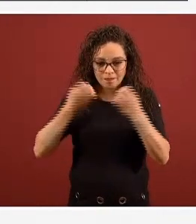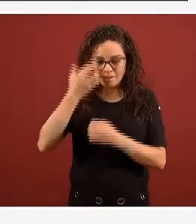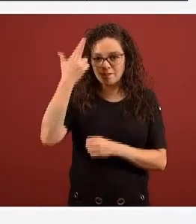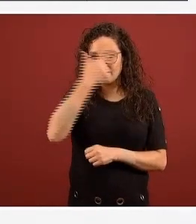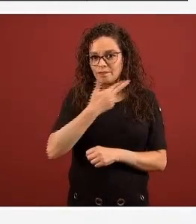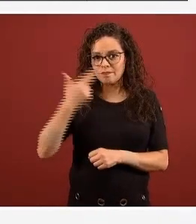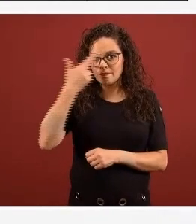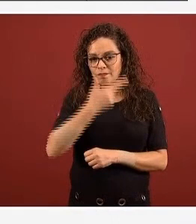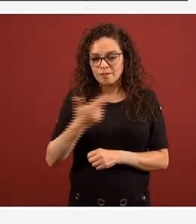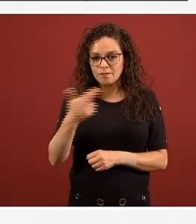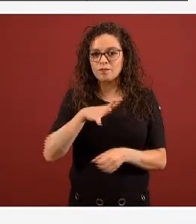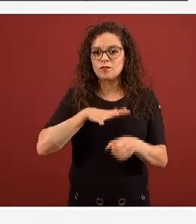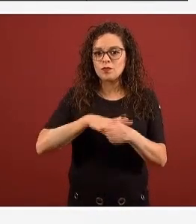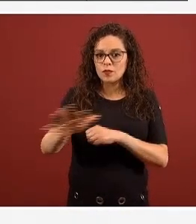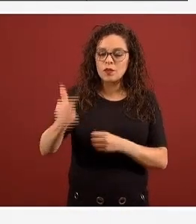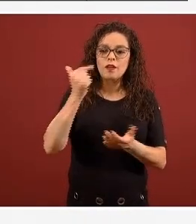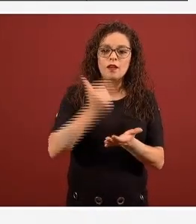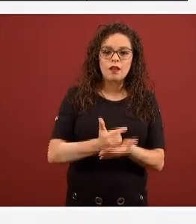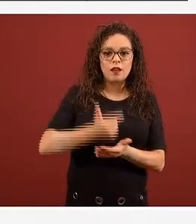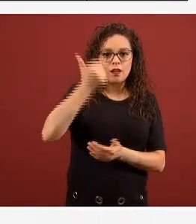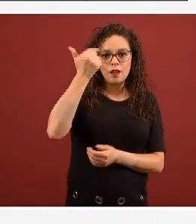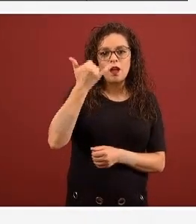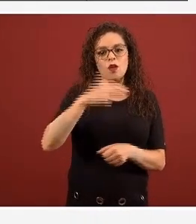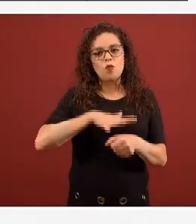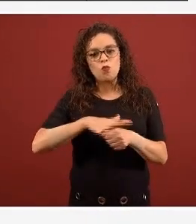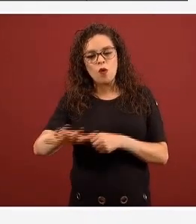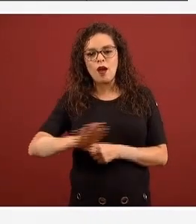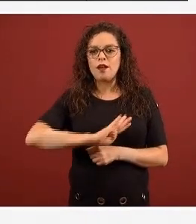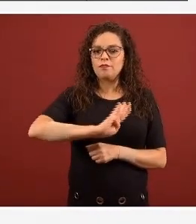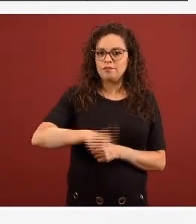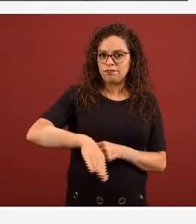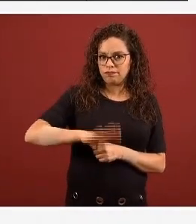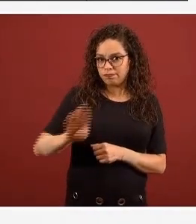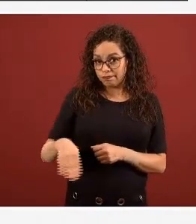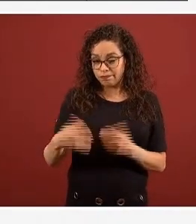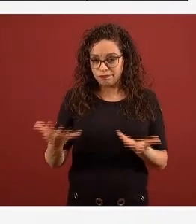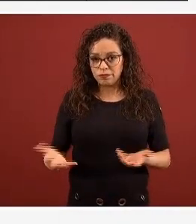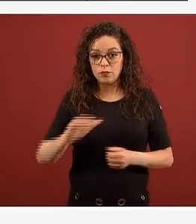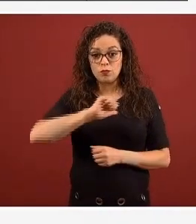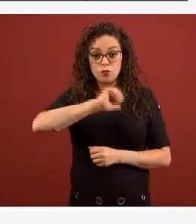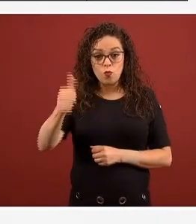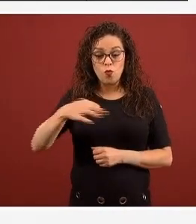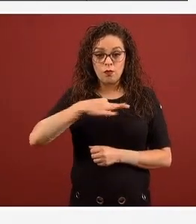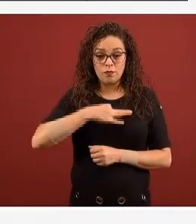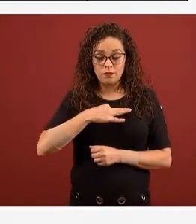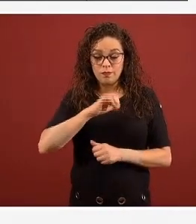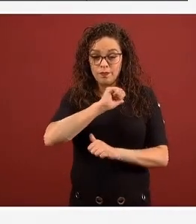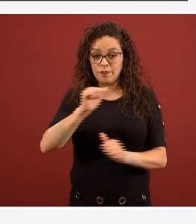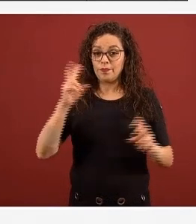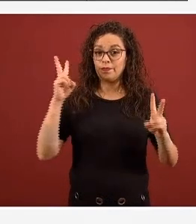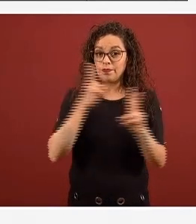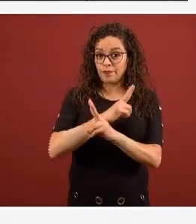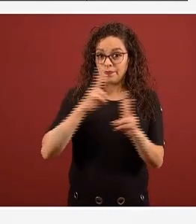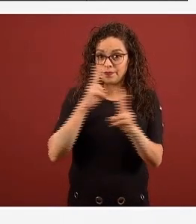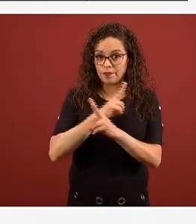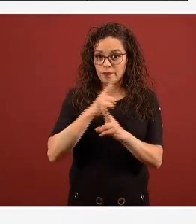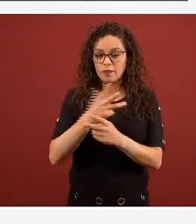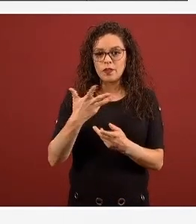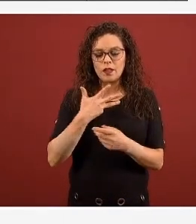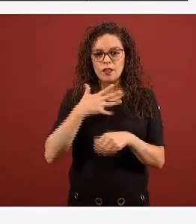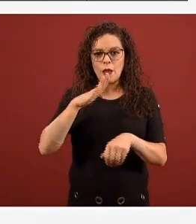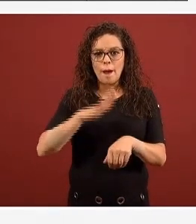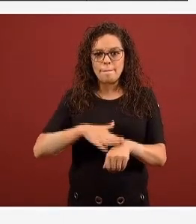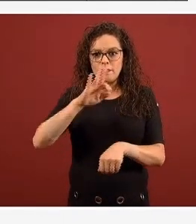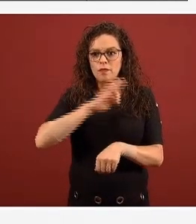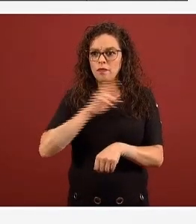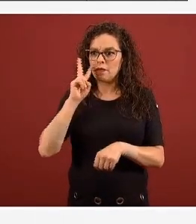casos graves y en las defunciones. Podemos ver que tampoco son otros los virus respiratorios que pudieran estar predominando